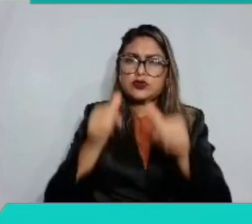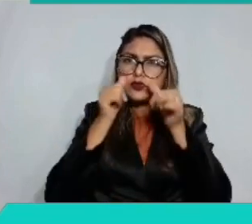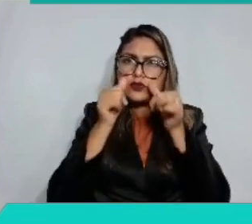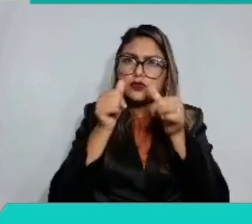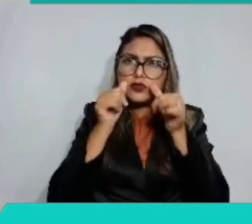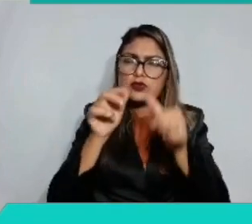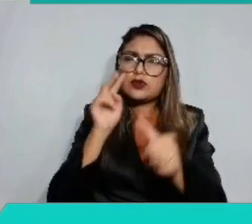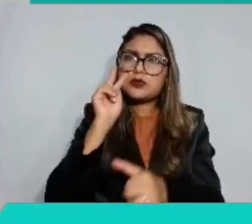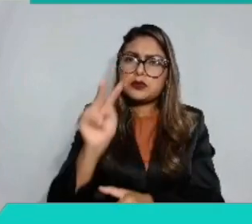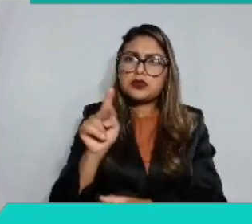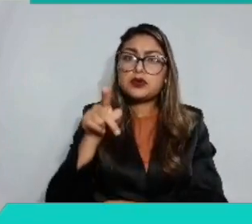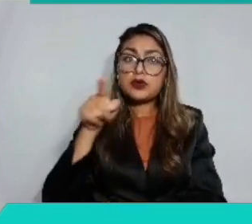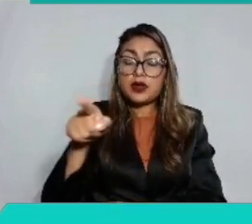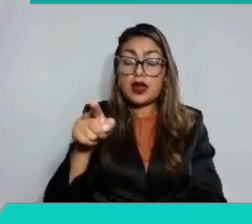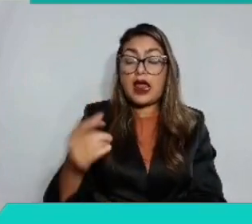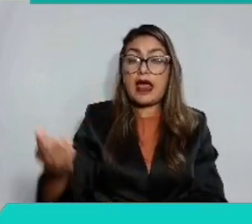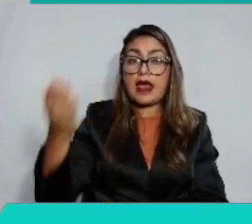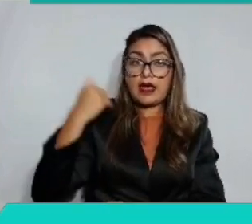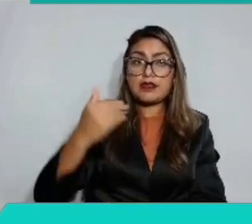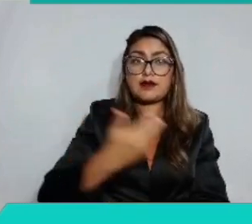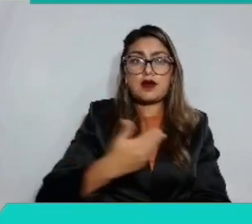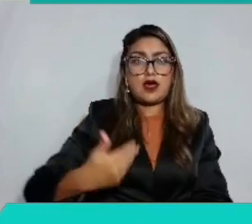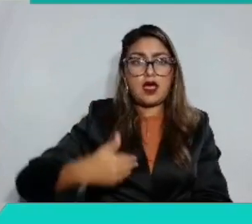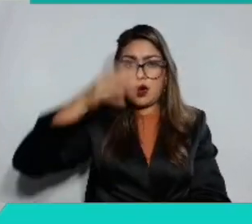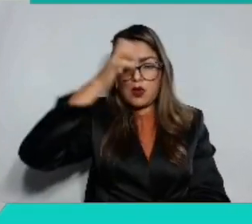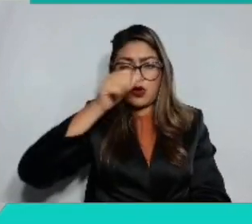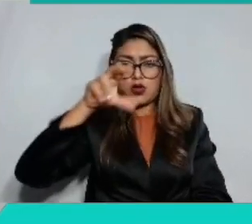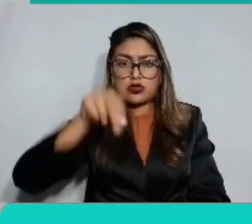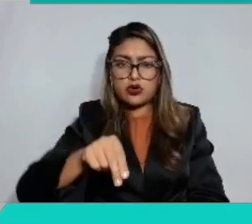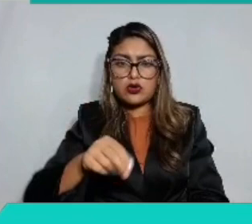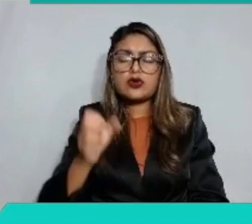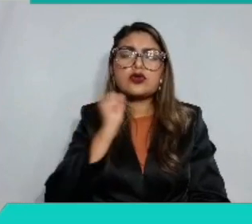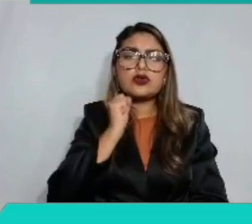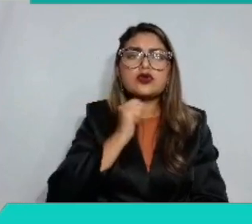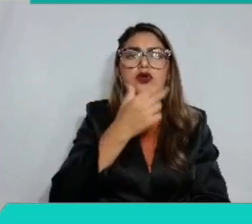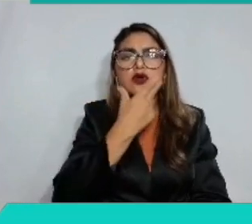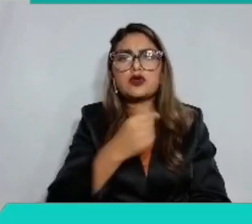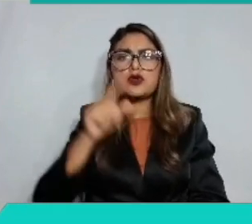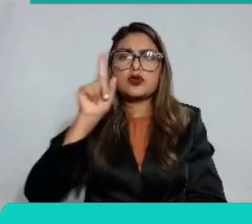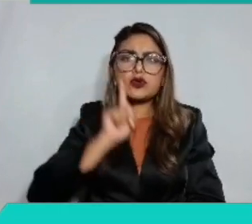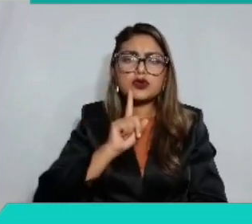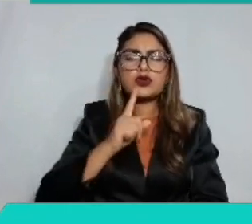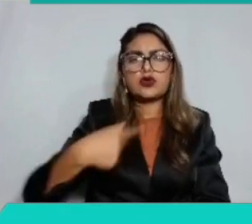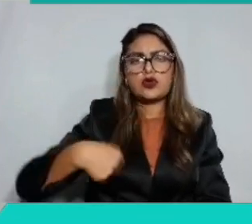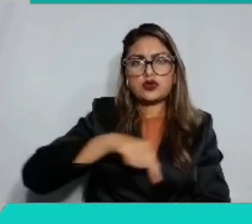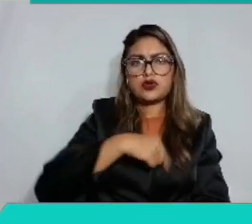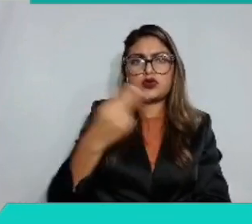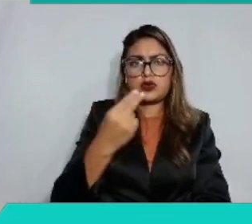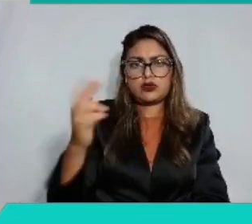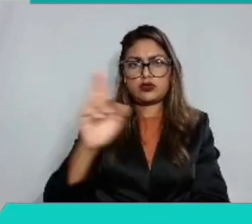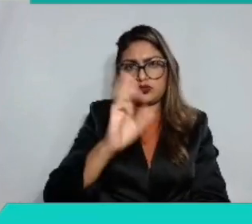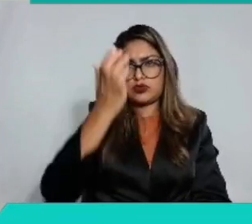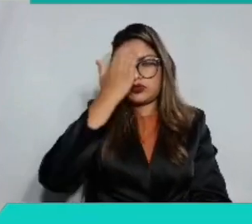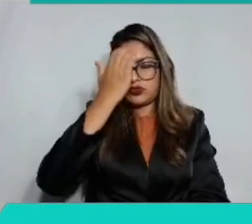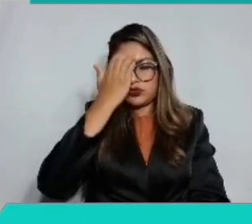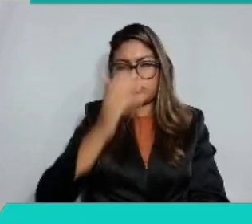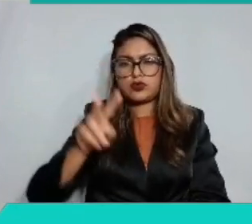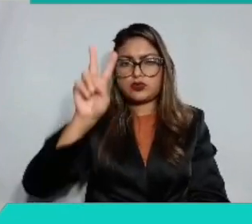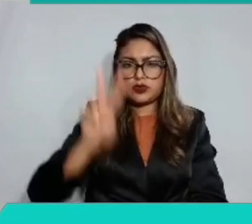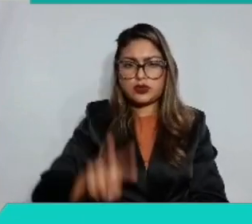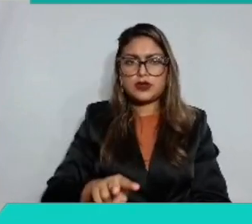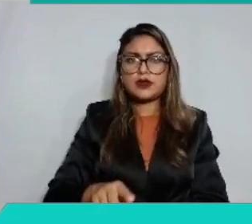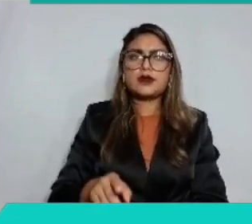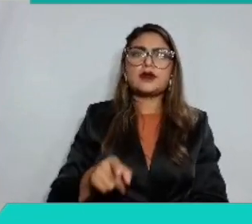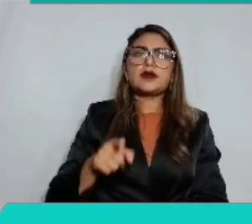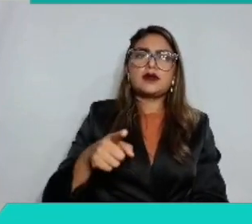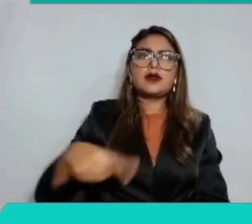objeción las y los senadores debemos de reconocerlos que han demostrado que tienen la voluntad de que